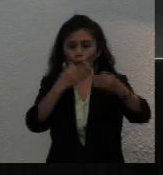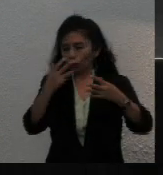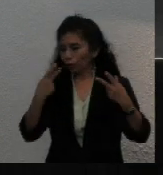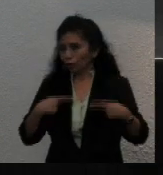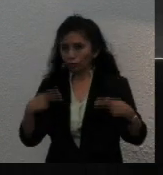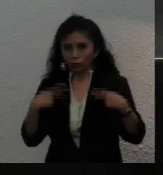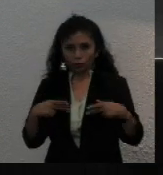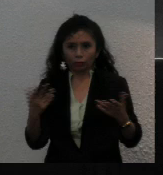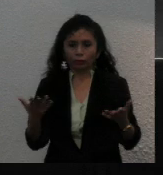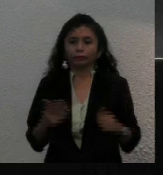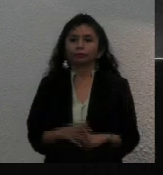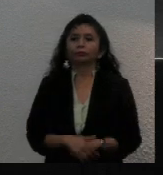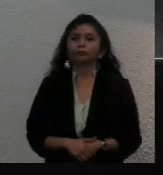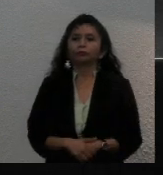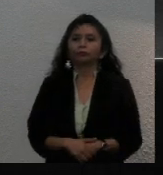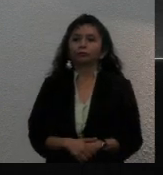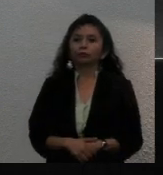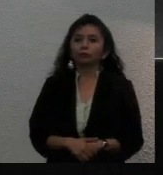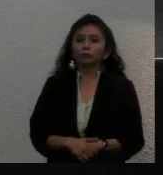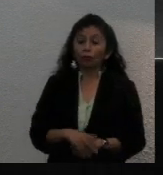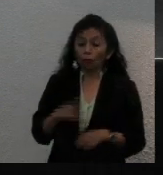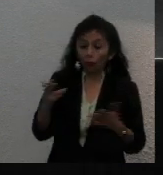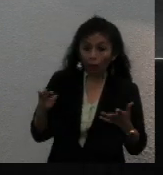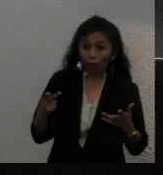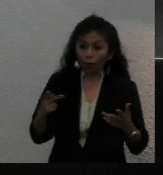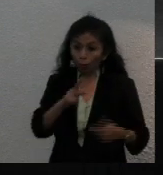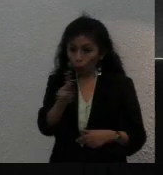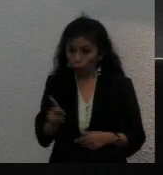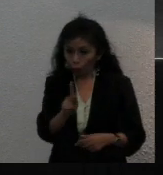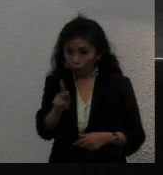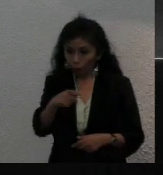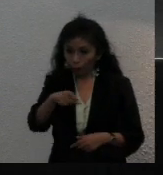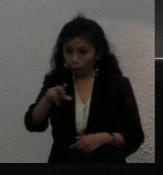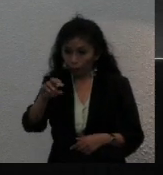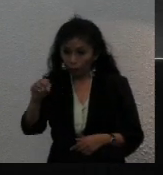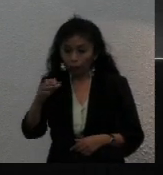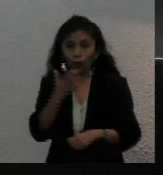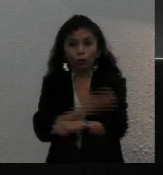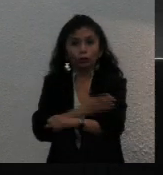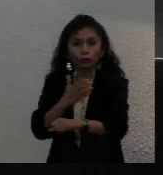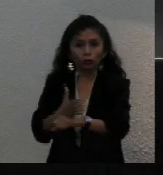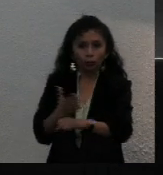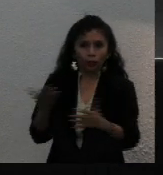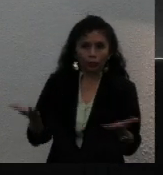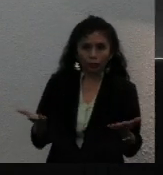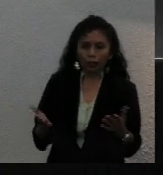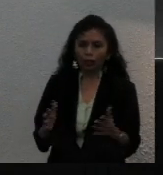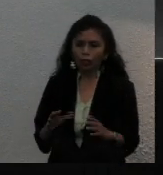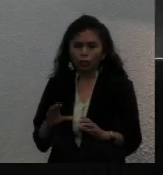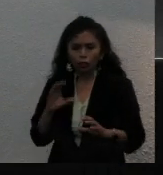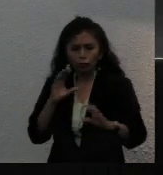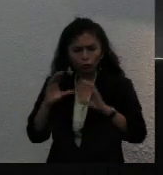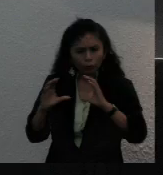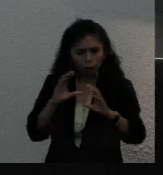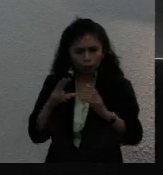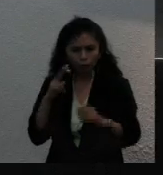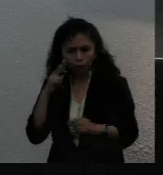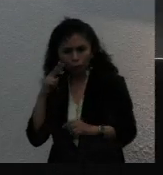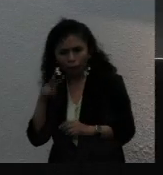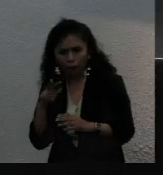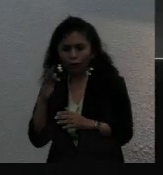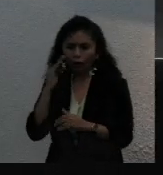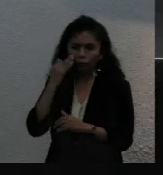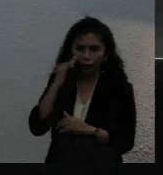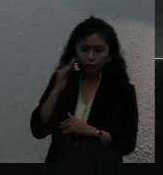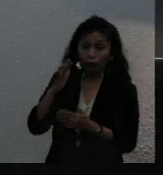servidoras públicas, al pueblo de Quintana Roo que hoy nos acompañan y nos ven a través de los medios de comunicación. Les